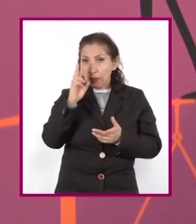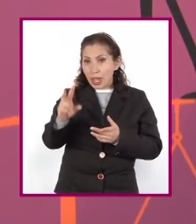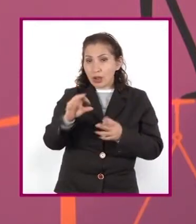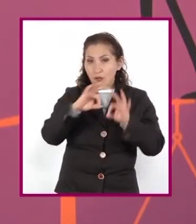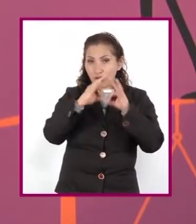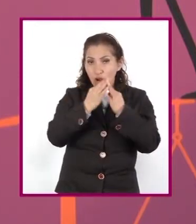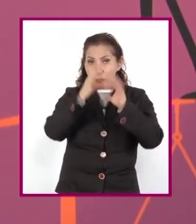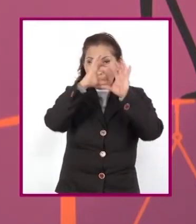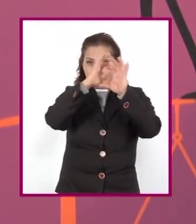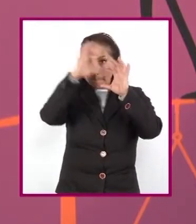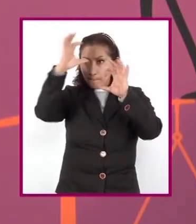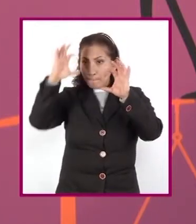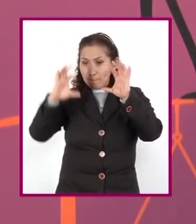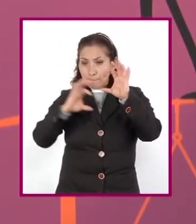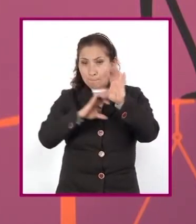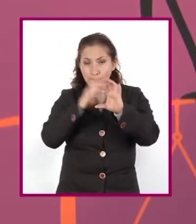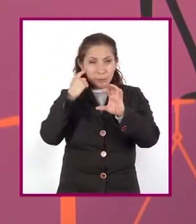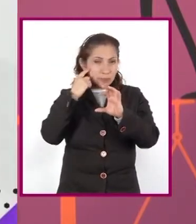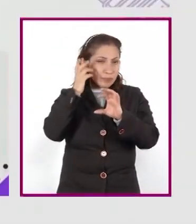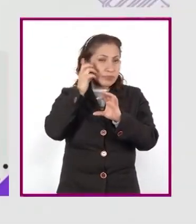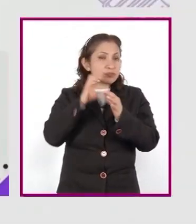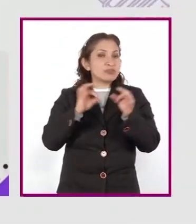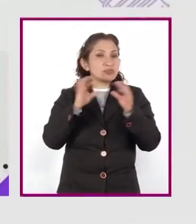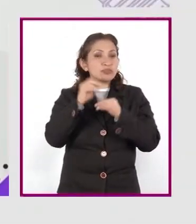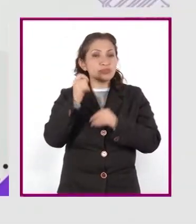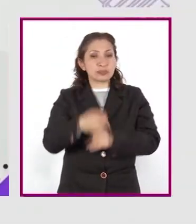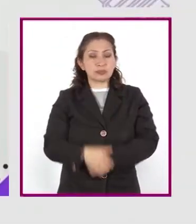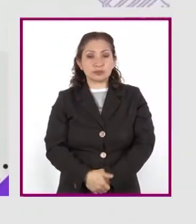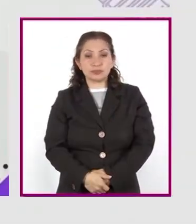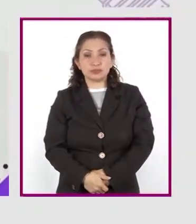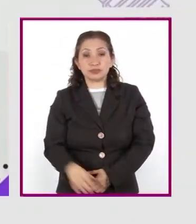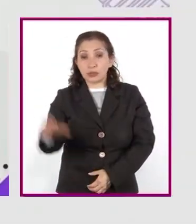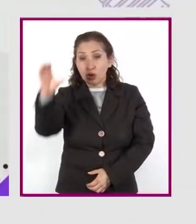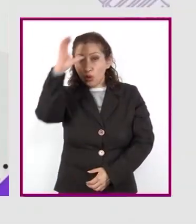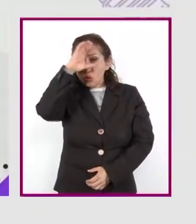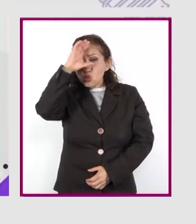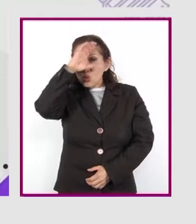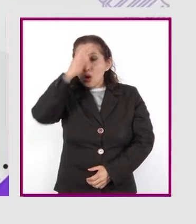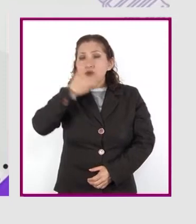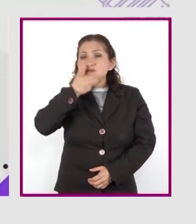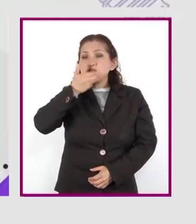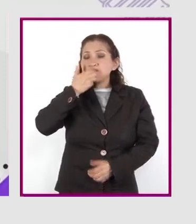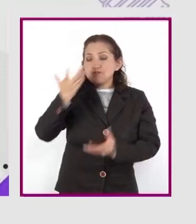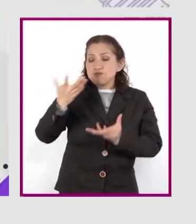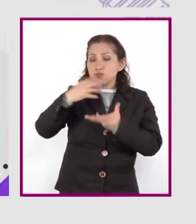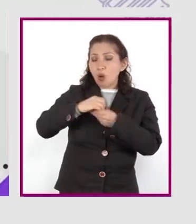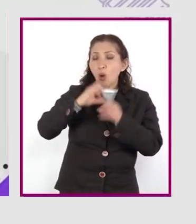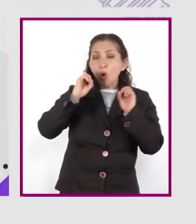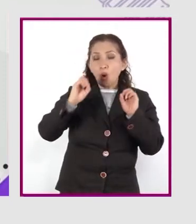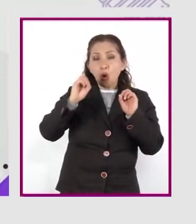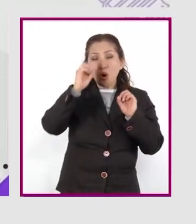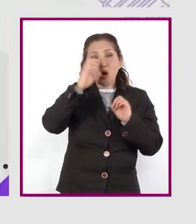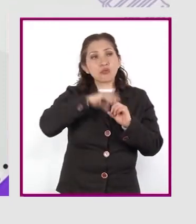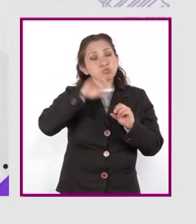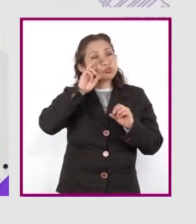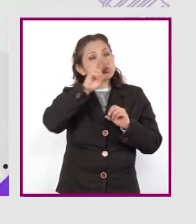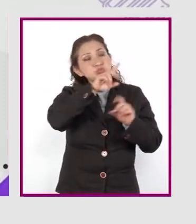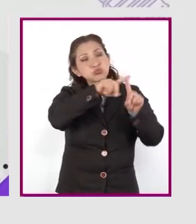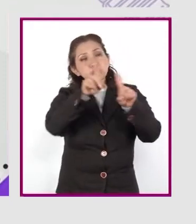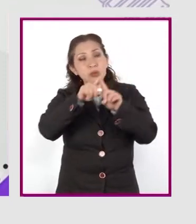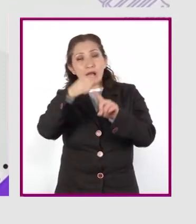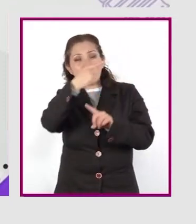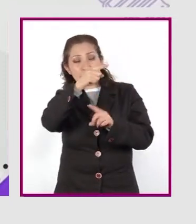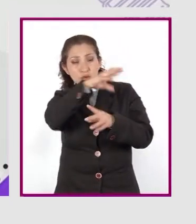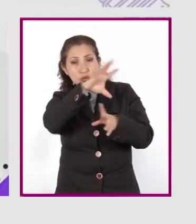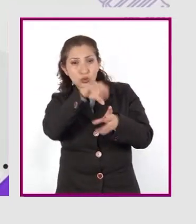y escuchan la explicación al respecto? La cultura incluyente e intercultural es el conjunto de